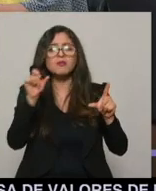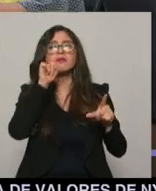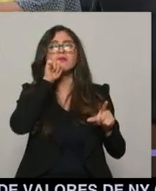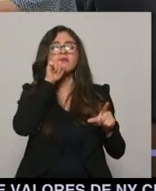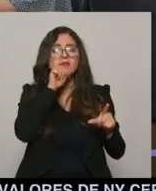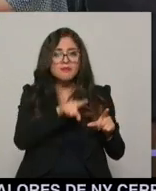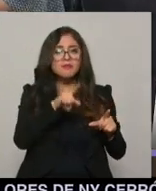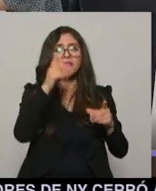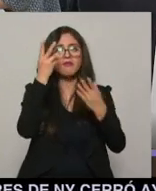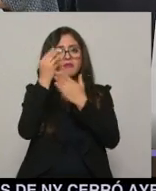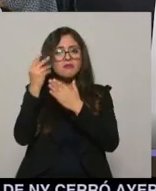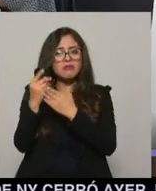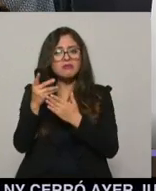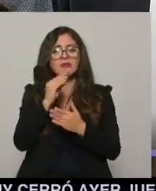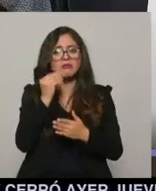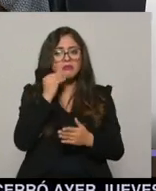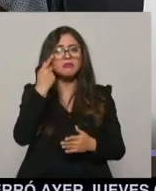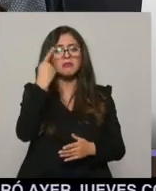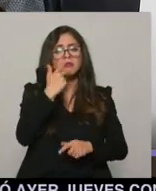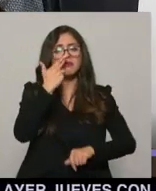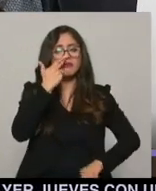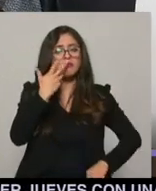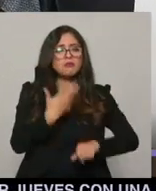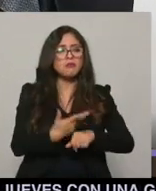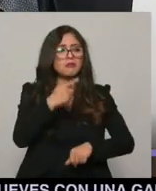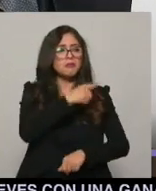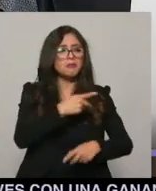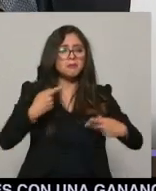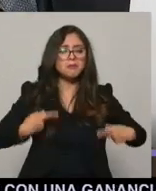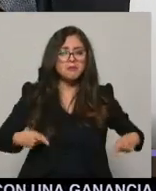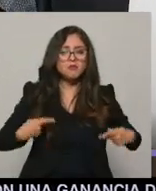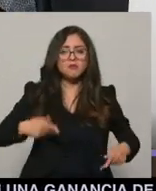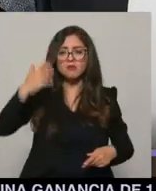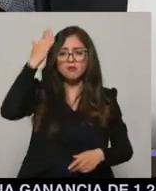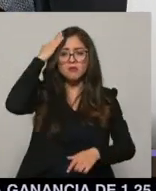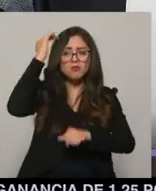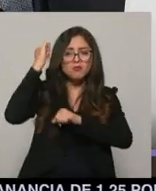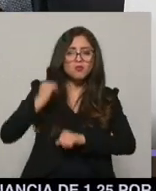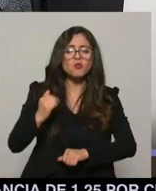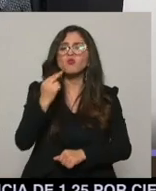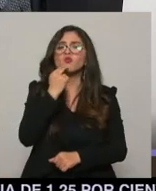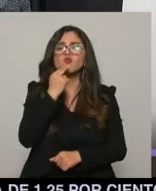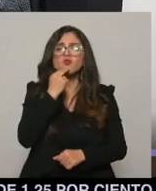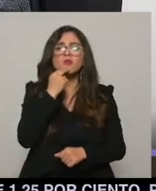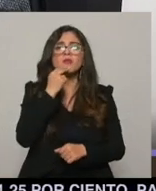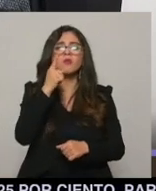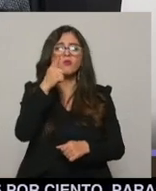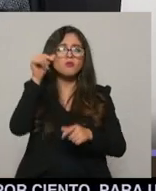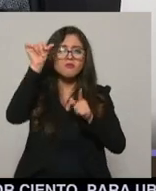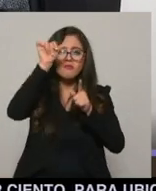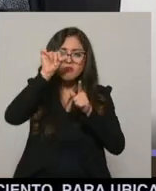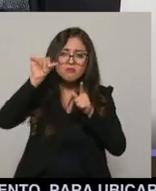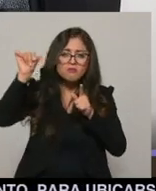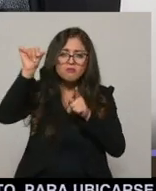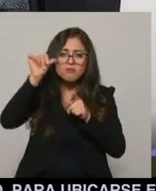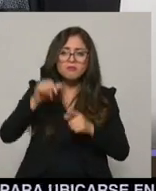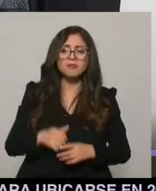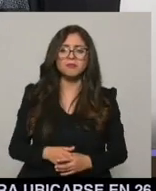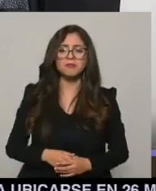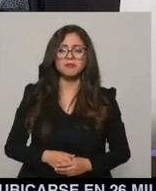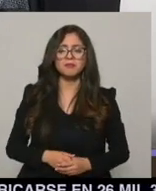dañada. Incluso me parece que ahí sí fue una responsabilidad de las propias autoridades que usaron, ¿no? cierto